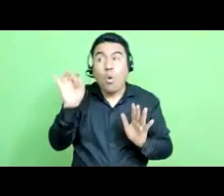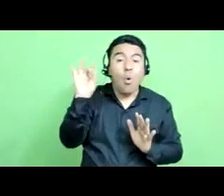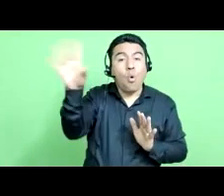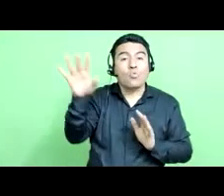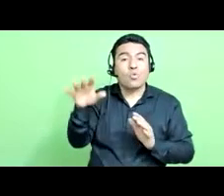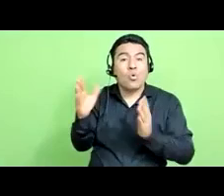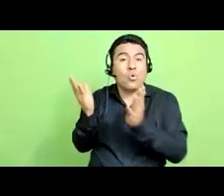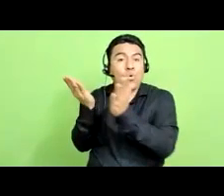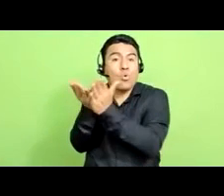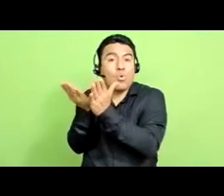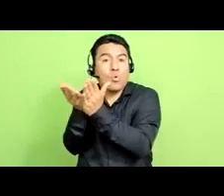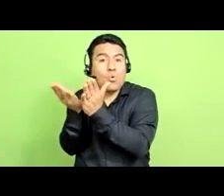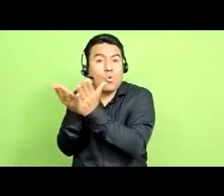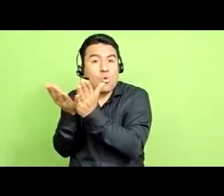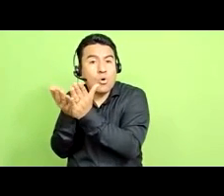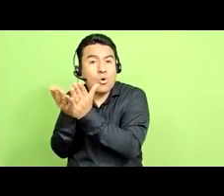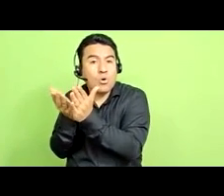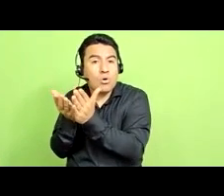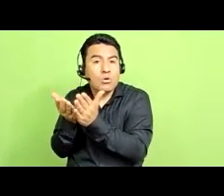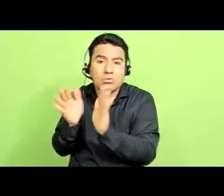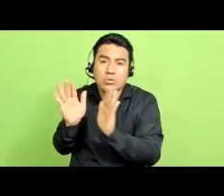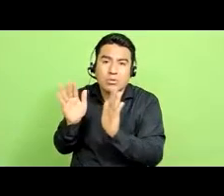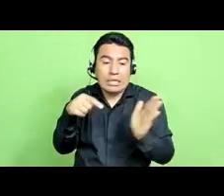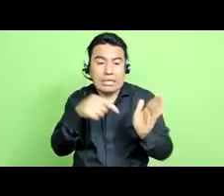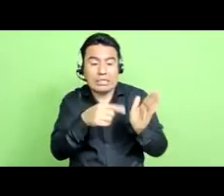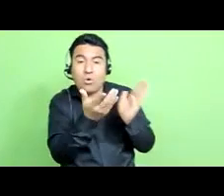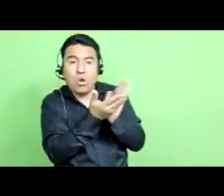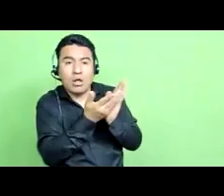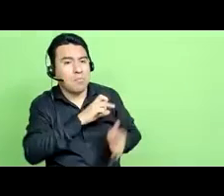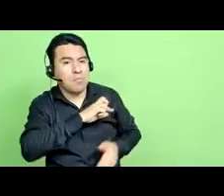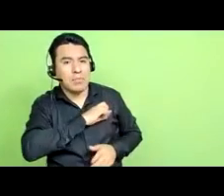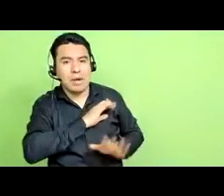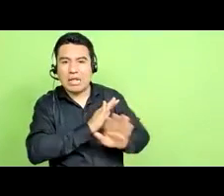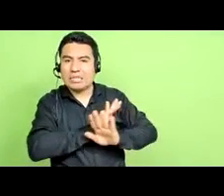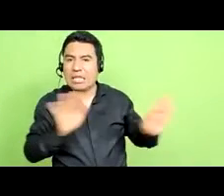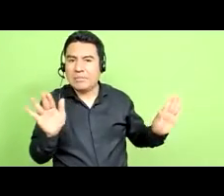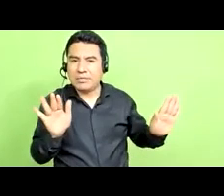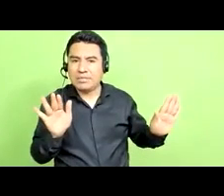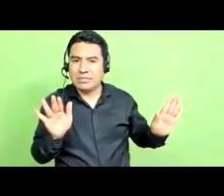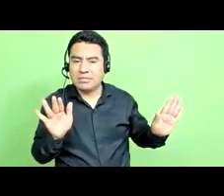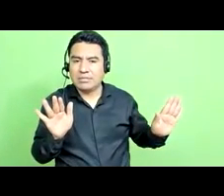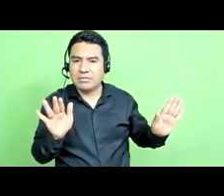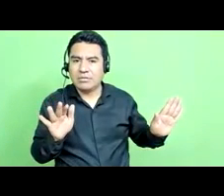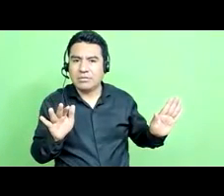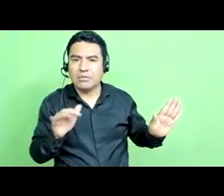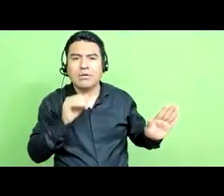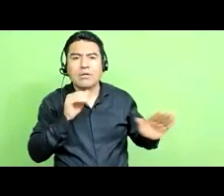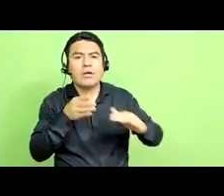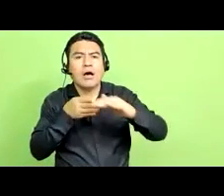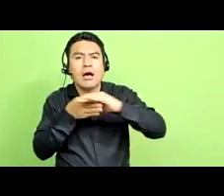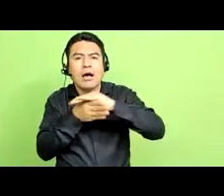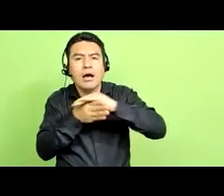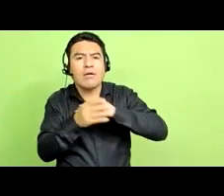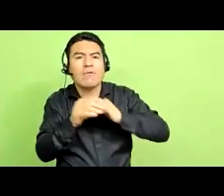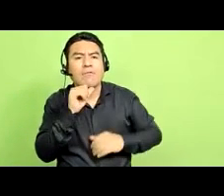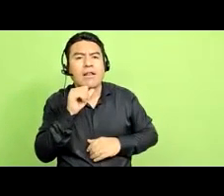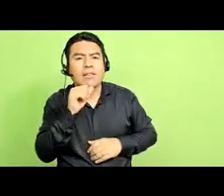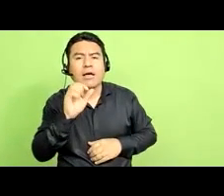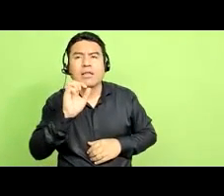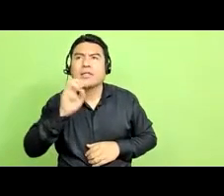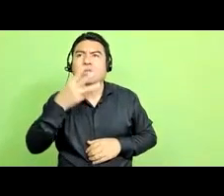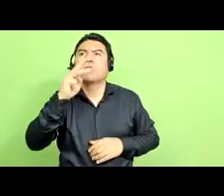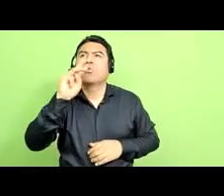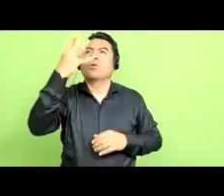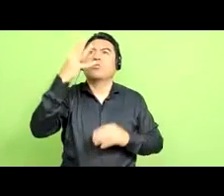no porque ese colegio sola tiene primaria y porque no tiene digamos un fácil acceso a un tercero o cuarto piso